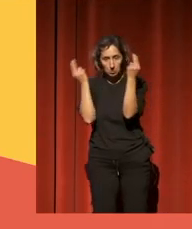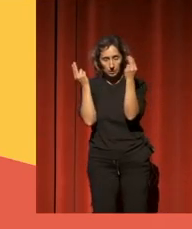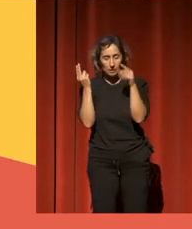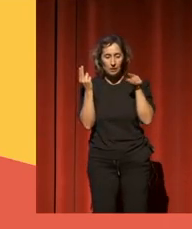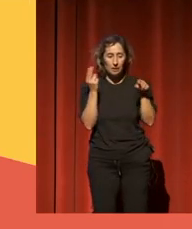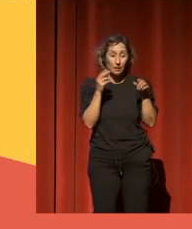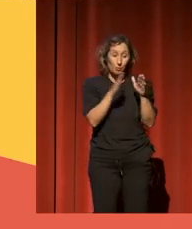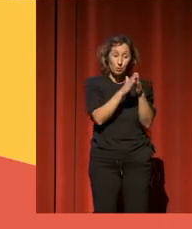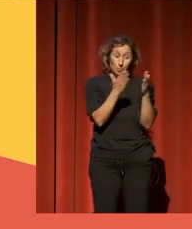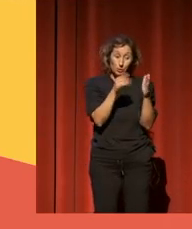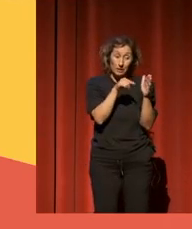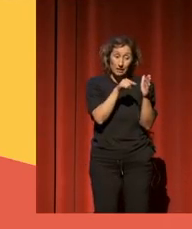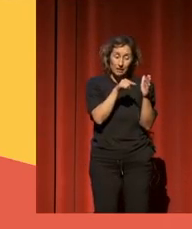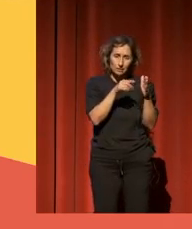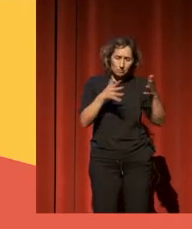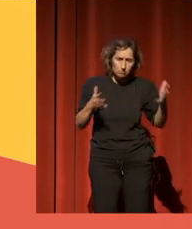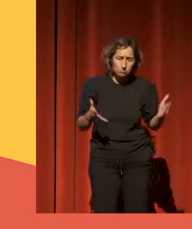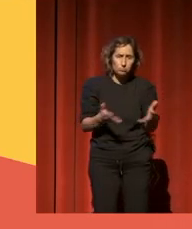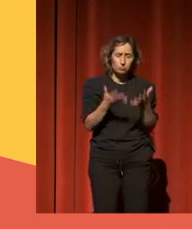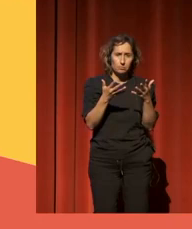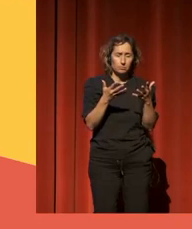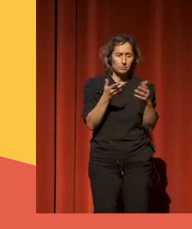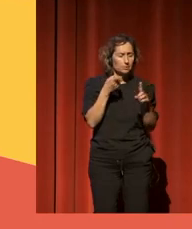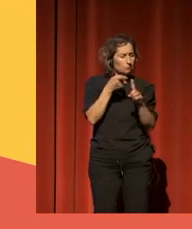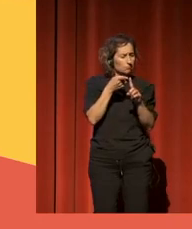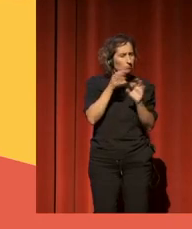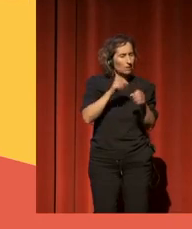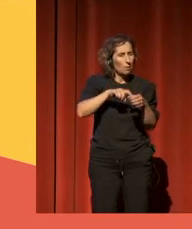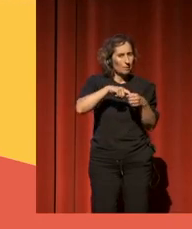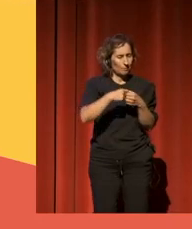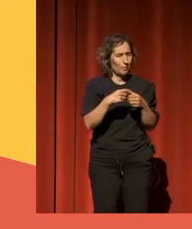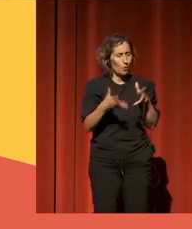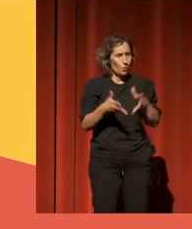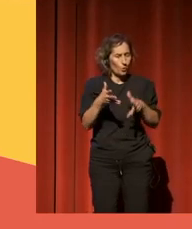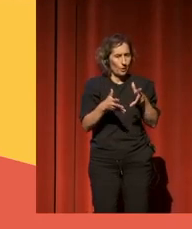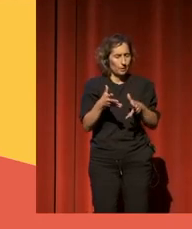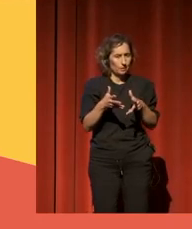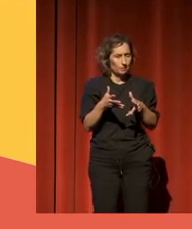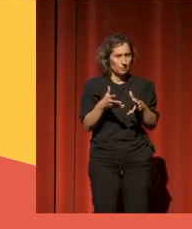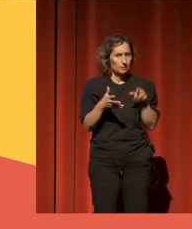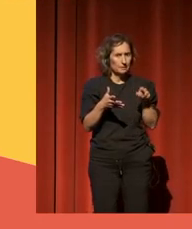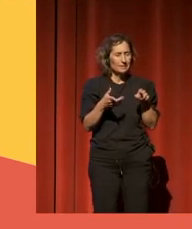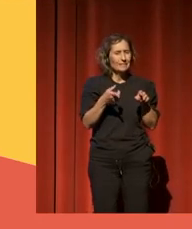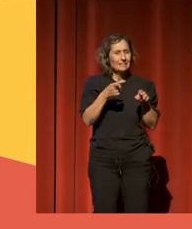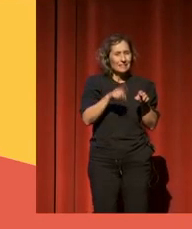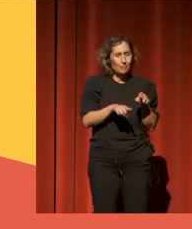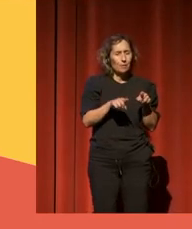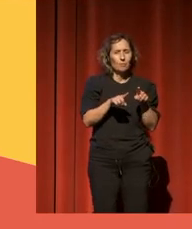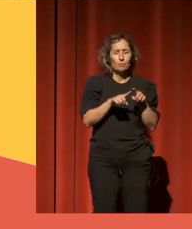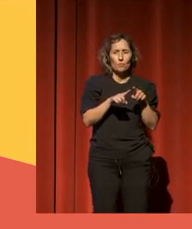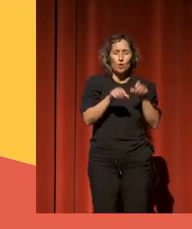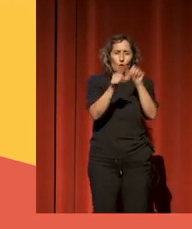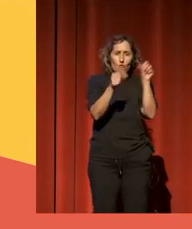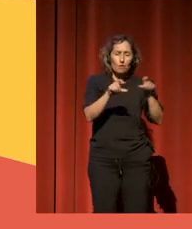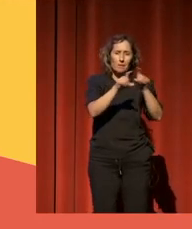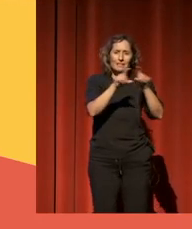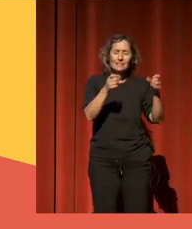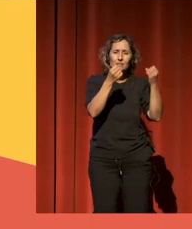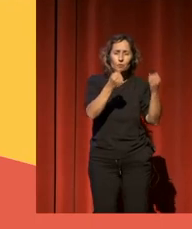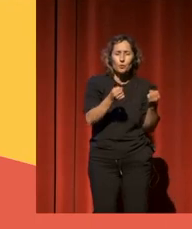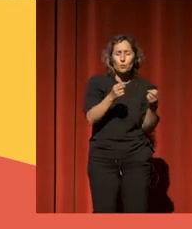prácticas que no solo apuntan a la participación ciudadana sino a una nueva forma de institucionalidad eh